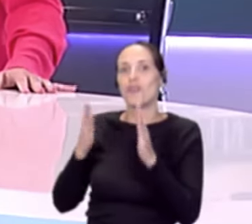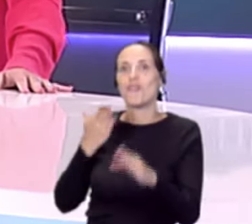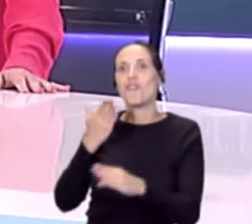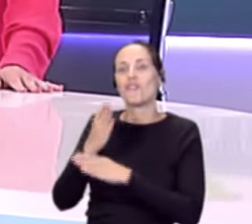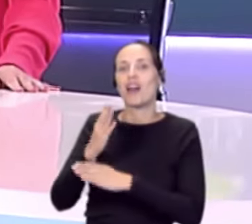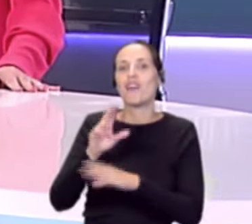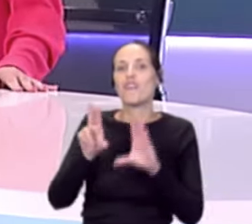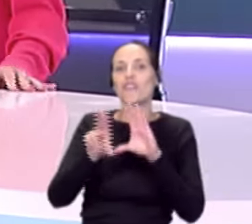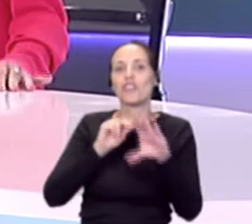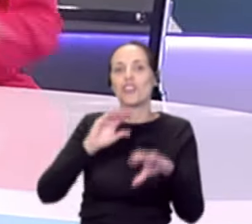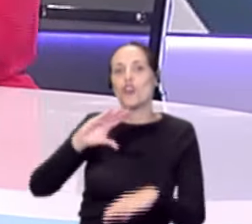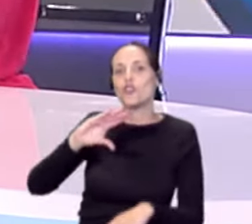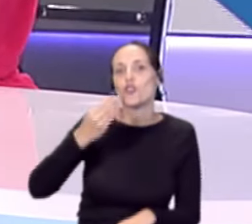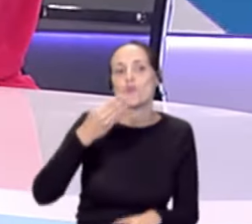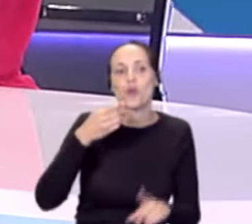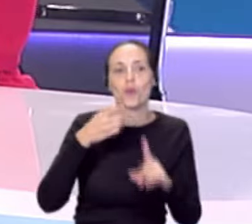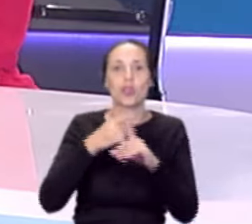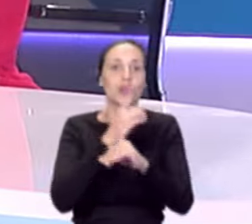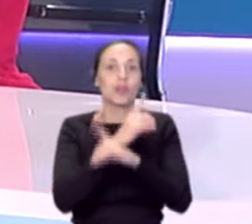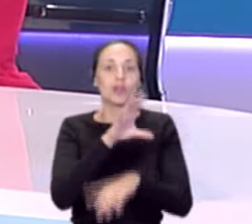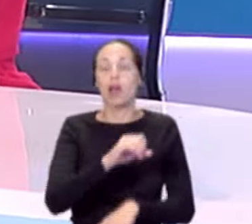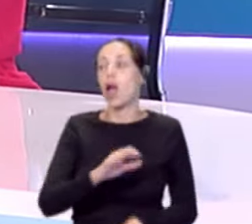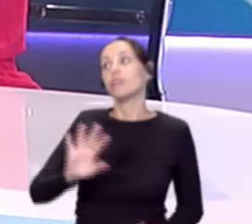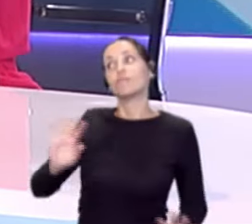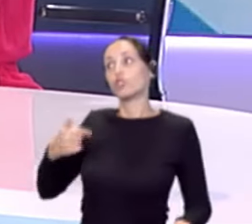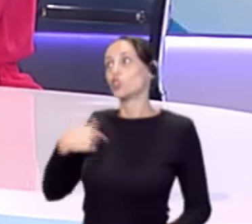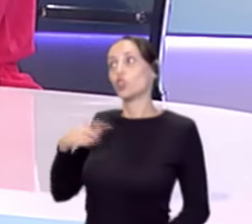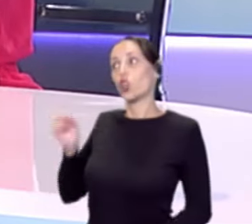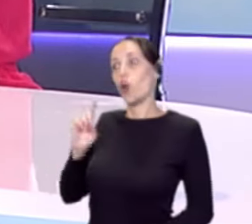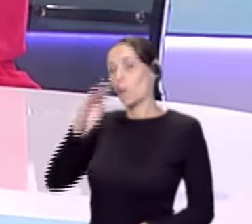a buscar el DVD. Iba mi padre